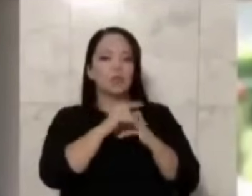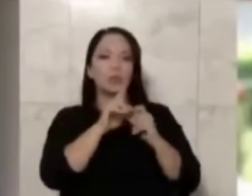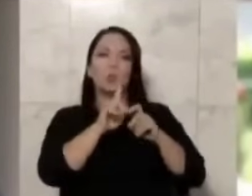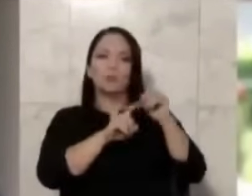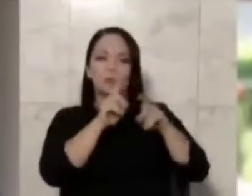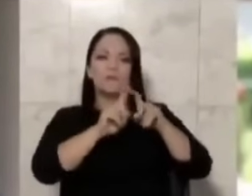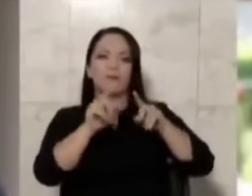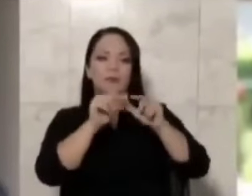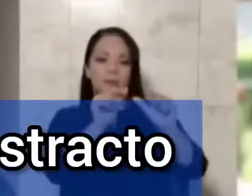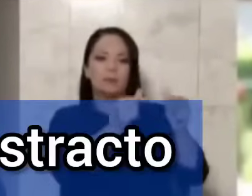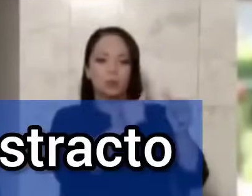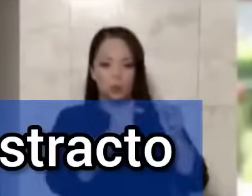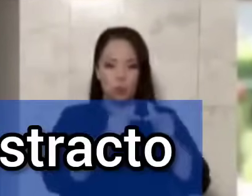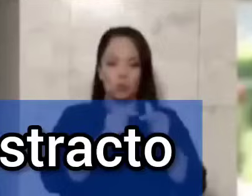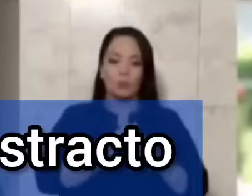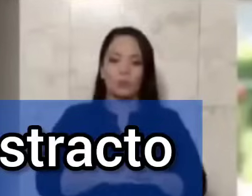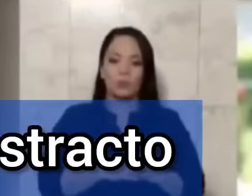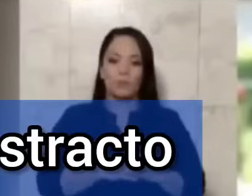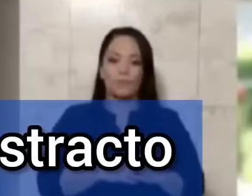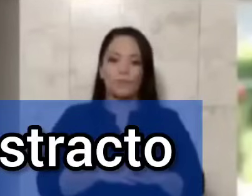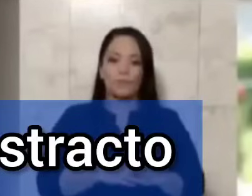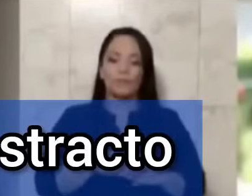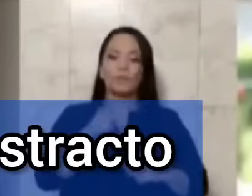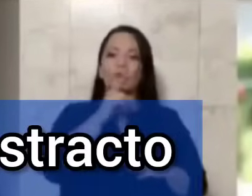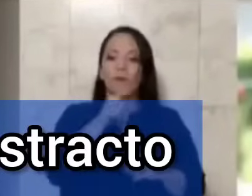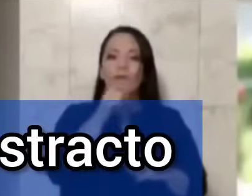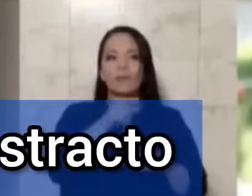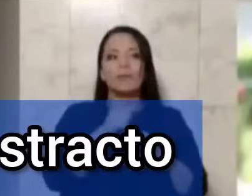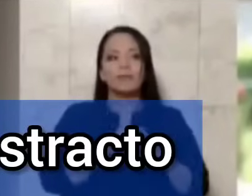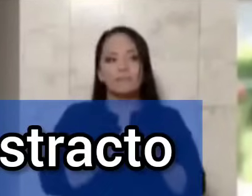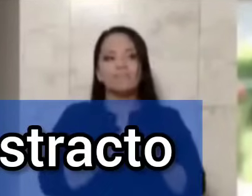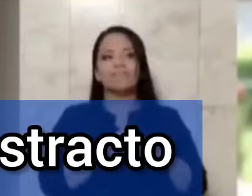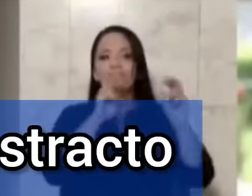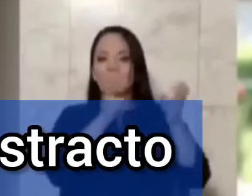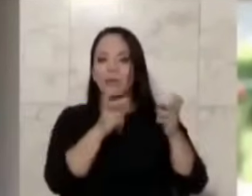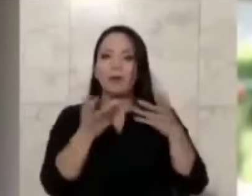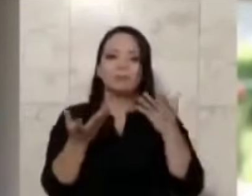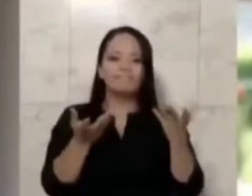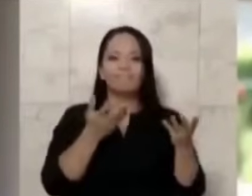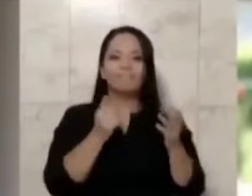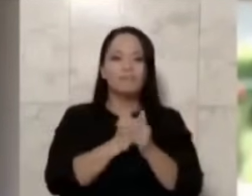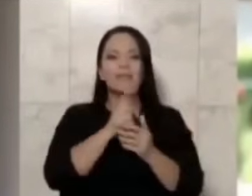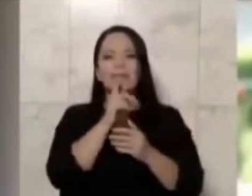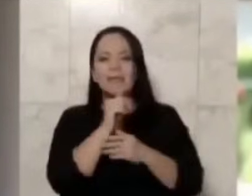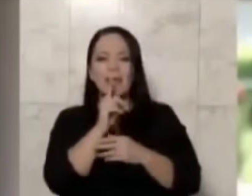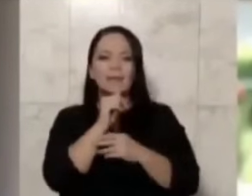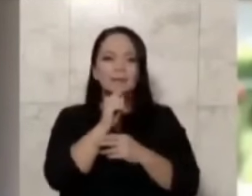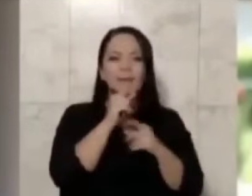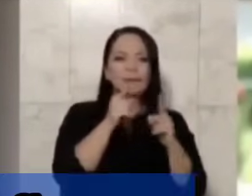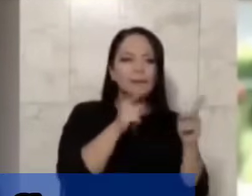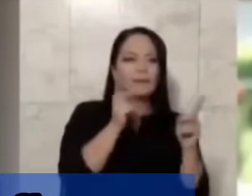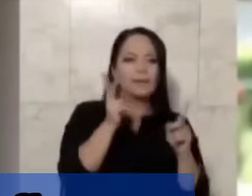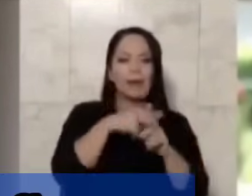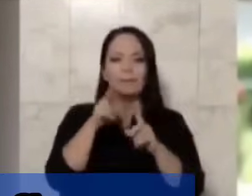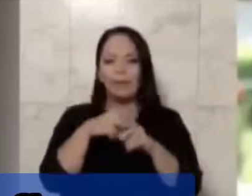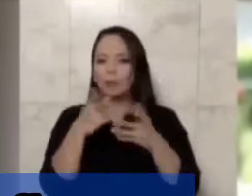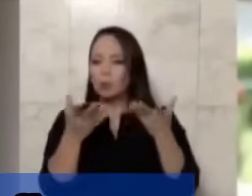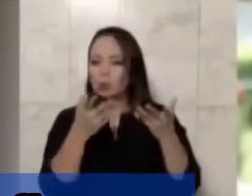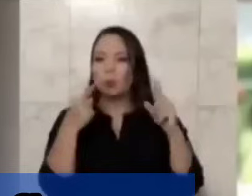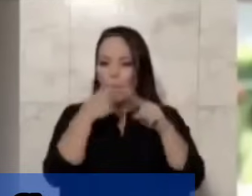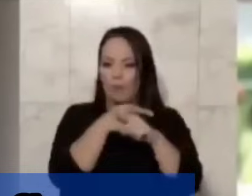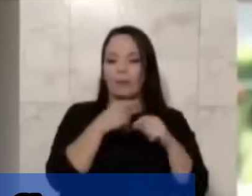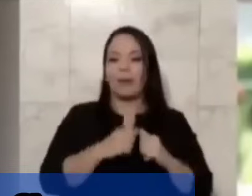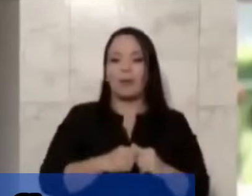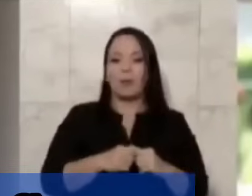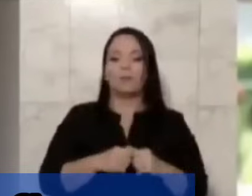diversos grupos, ya que era un etéreo bastante abstracto sobre quiénes se aplicaba. Es decir, si de